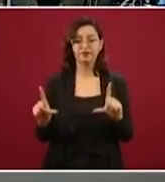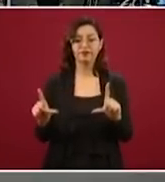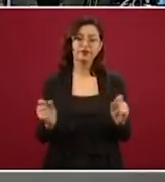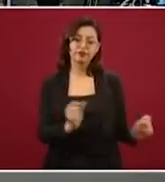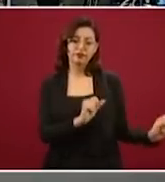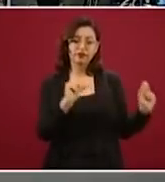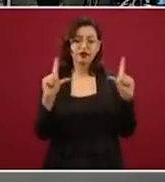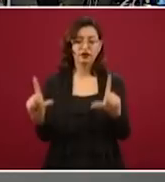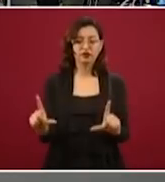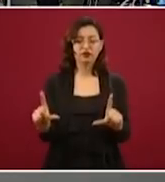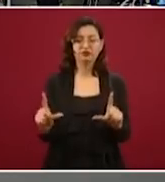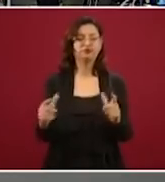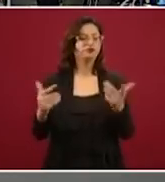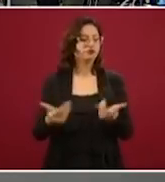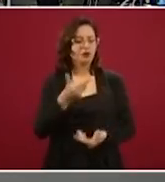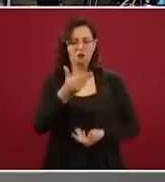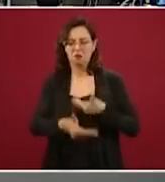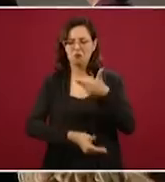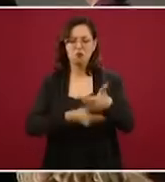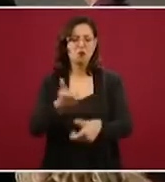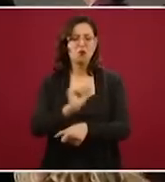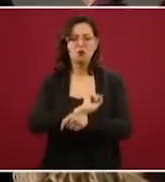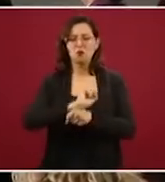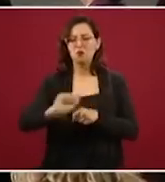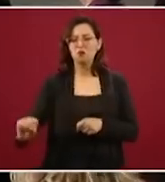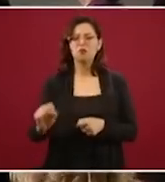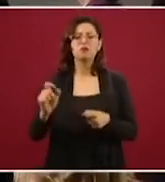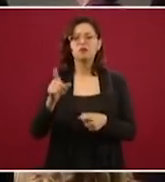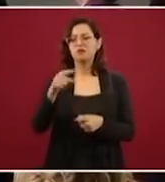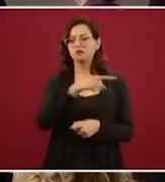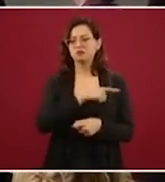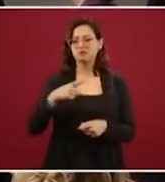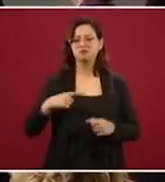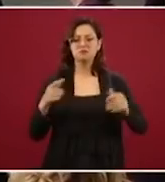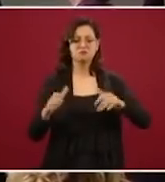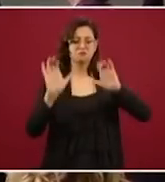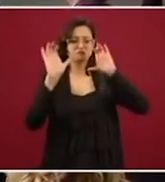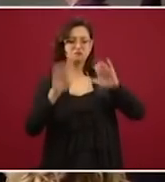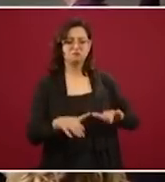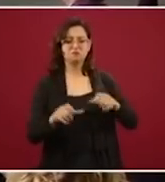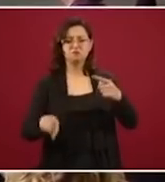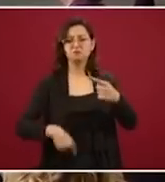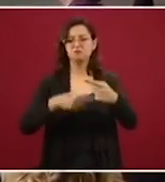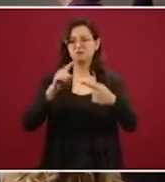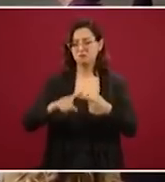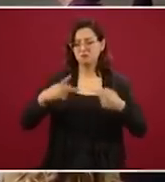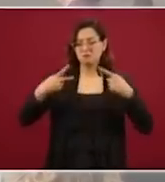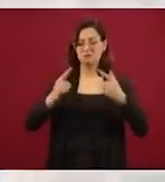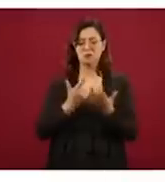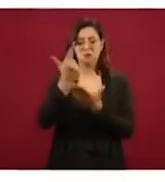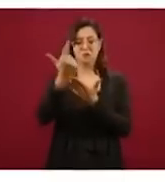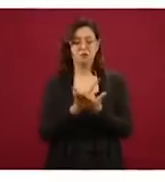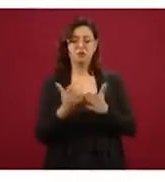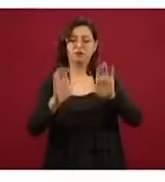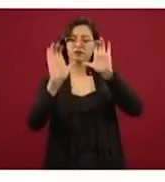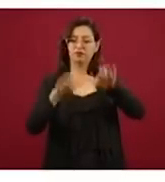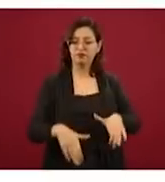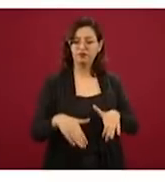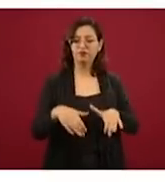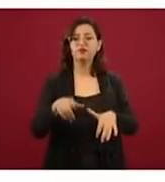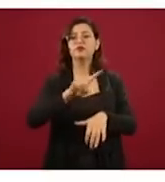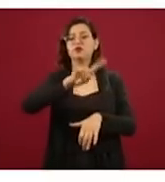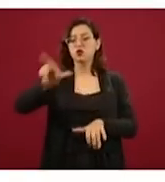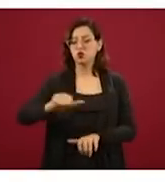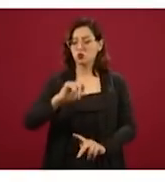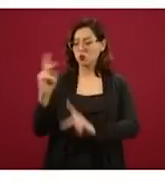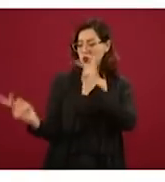pasar, es un proceso muy sencillo de inscripción. Son cuatro pasos, se registran las personas, se llena un formulario. En el